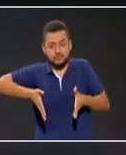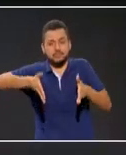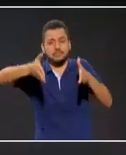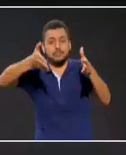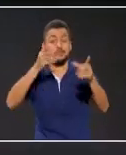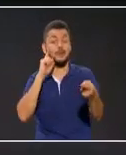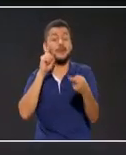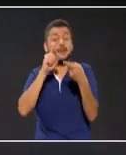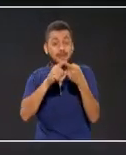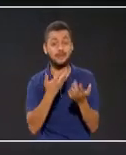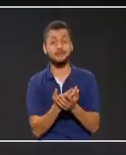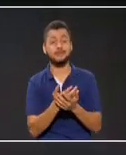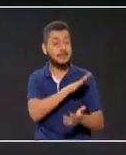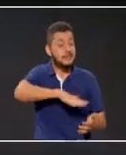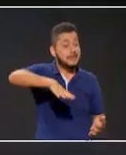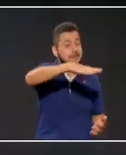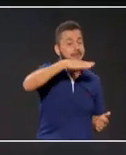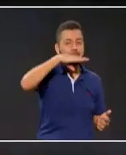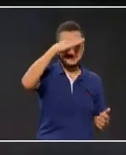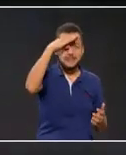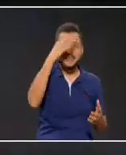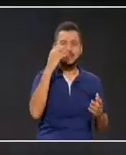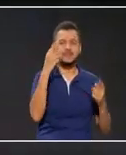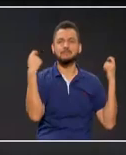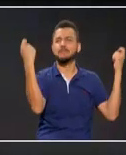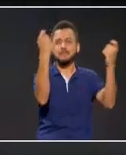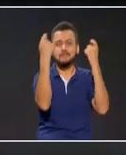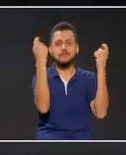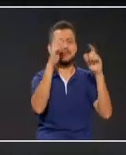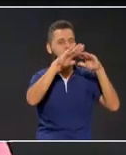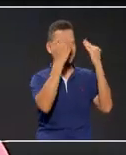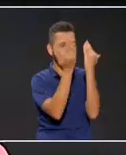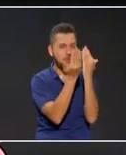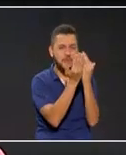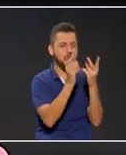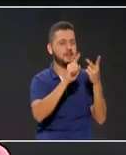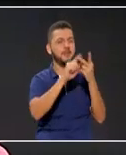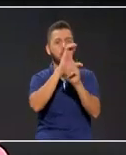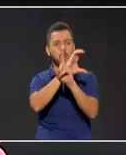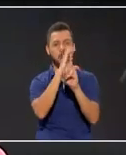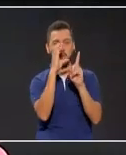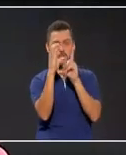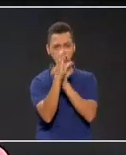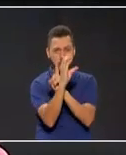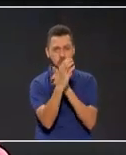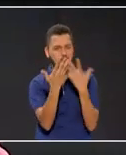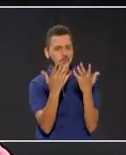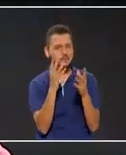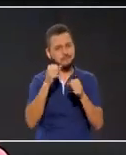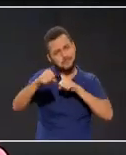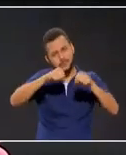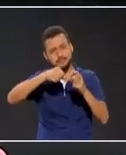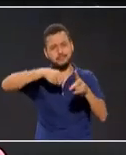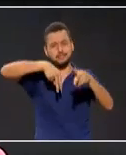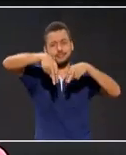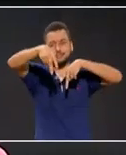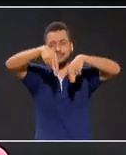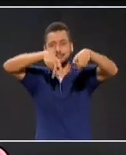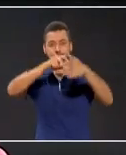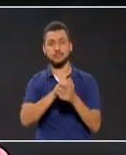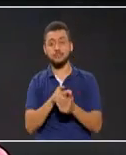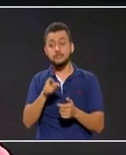oferta cultural, recreativa, deportiva, para que ellos puedan estar ahí y además incorporarlos a un programa que se llama Saberes de Vida.